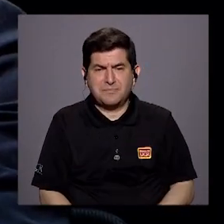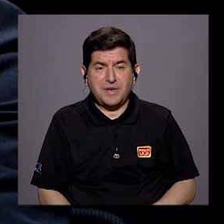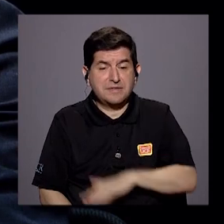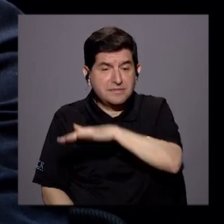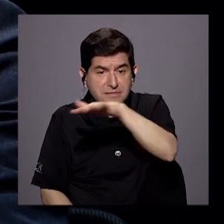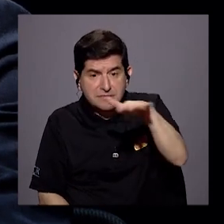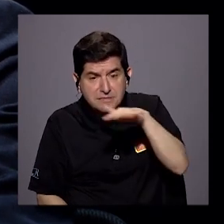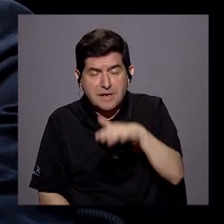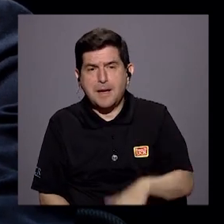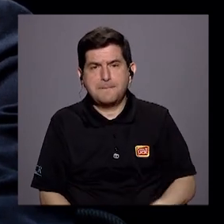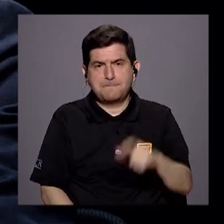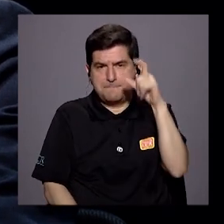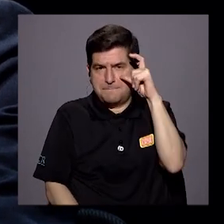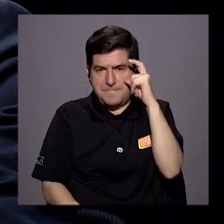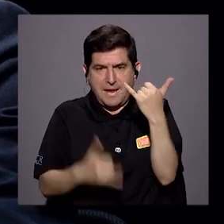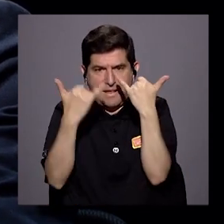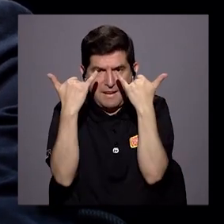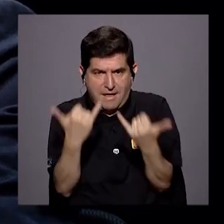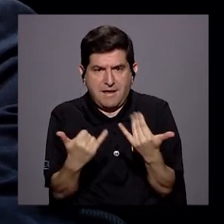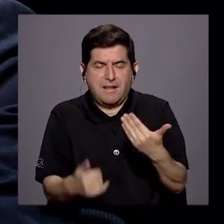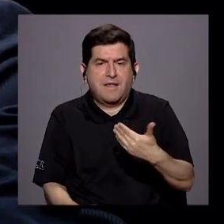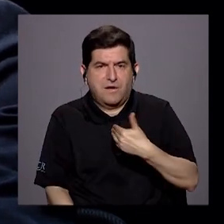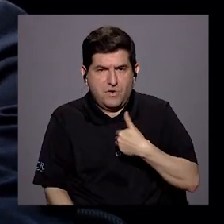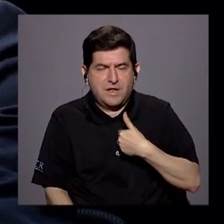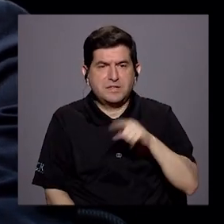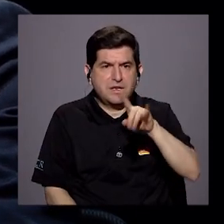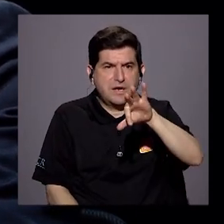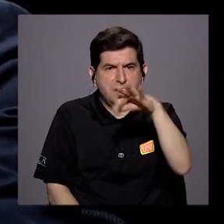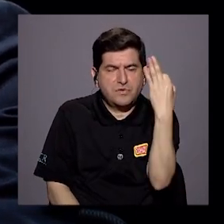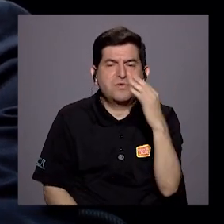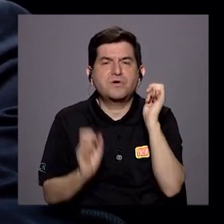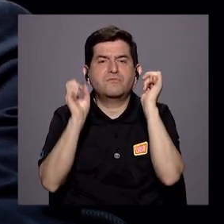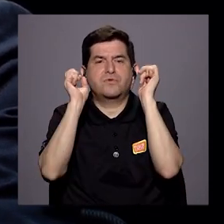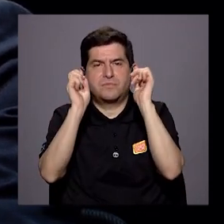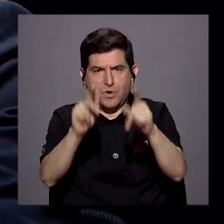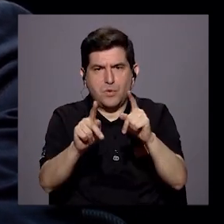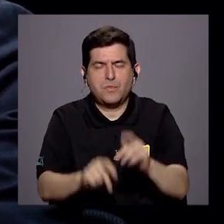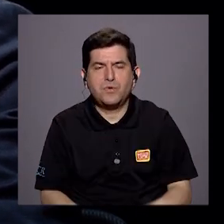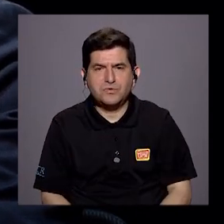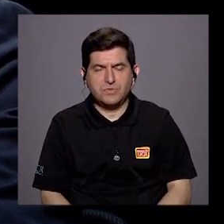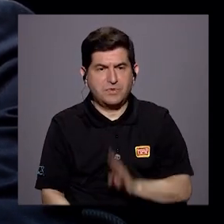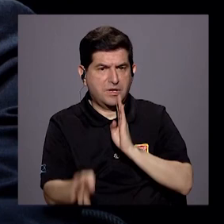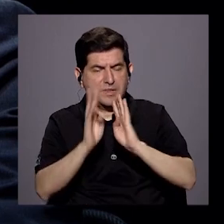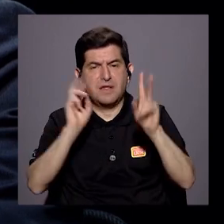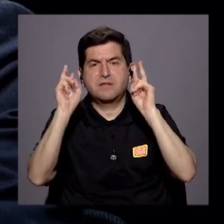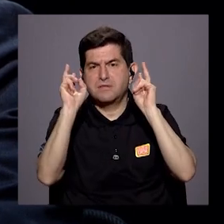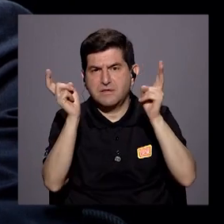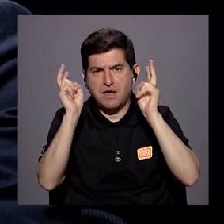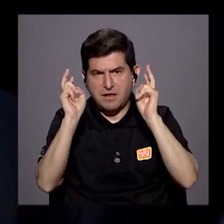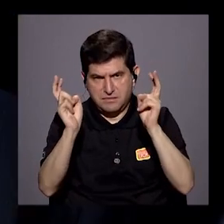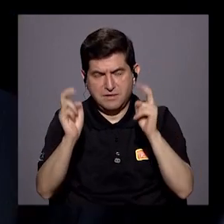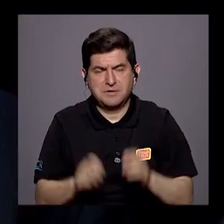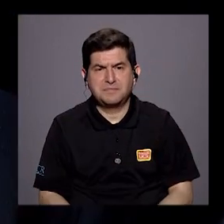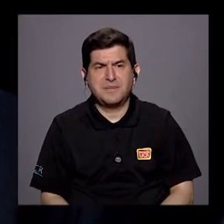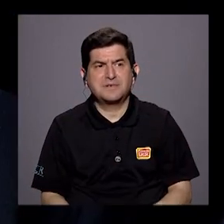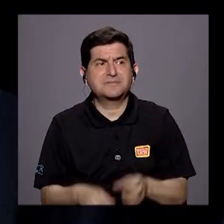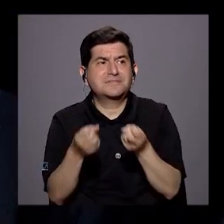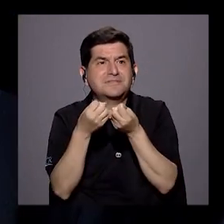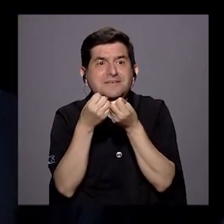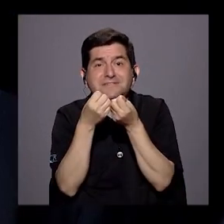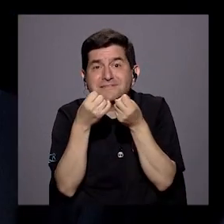escenario en que don miguel ángel ahora tiene de algún modo la posibilidad inclusive de referirse a temas sin